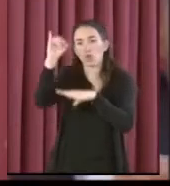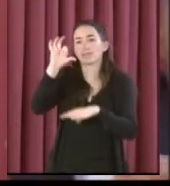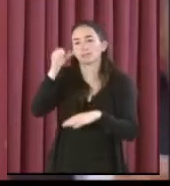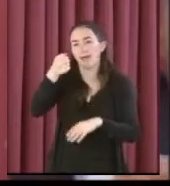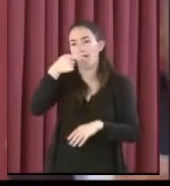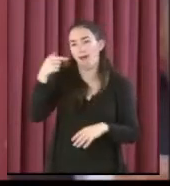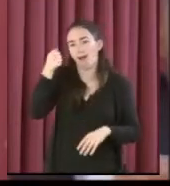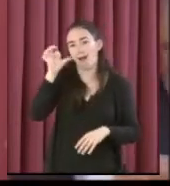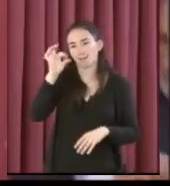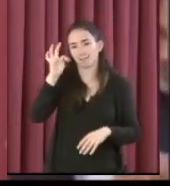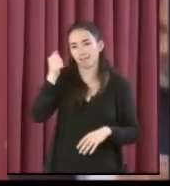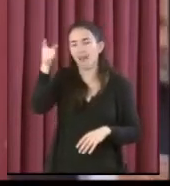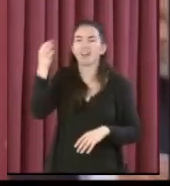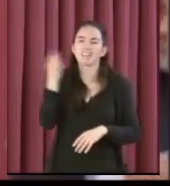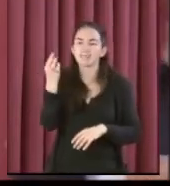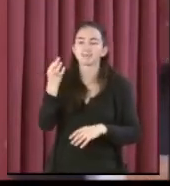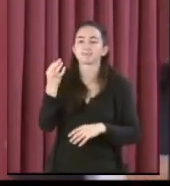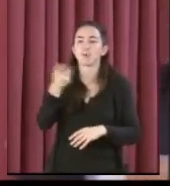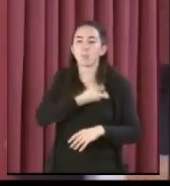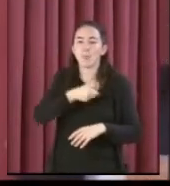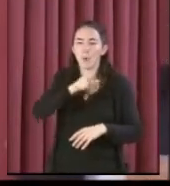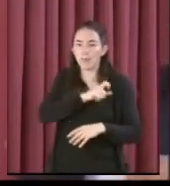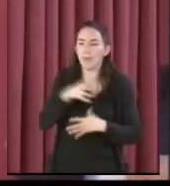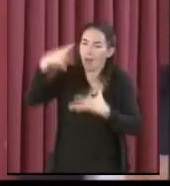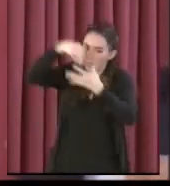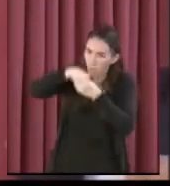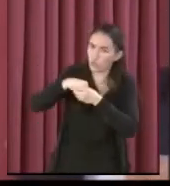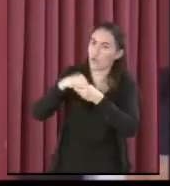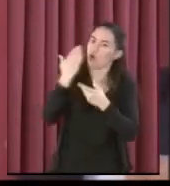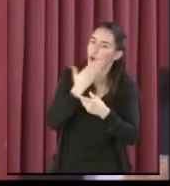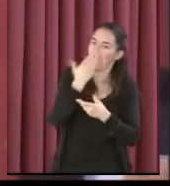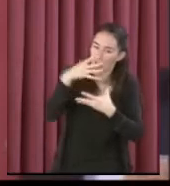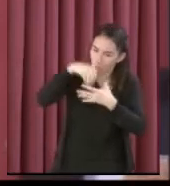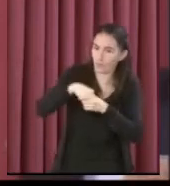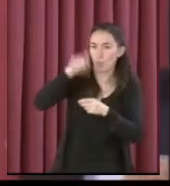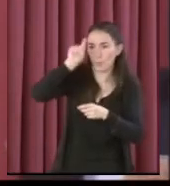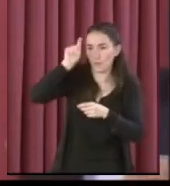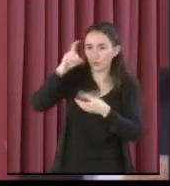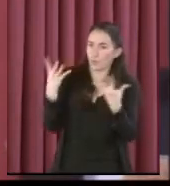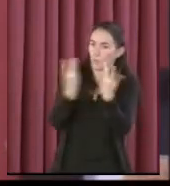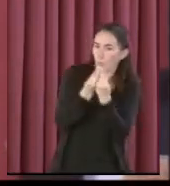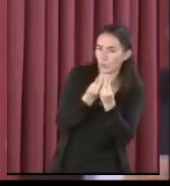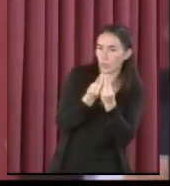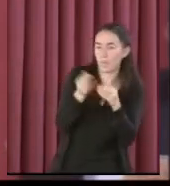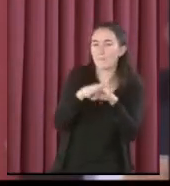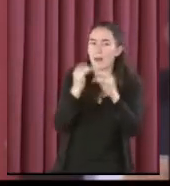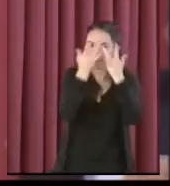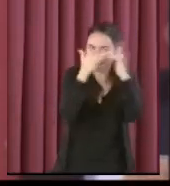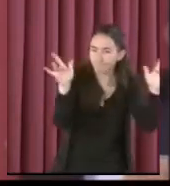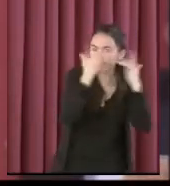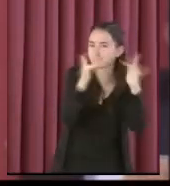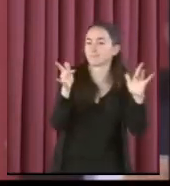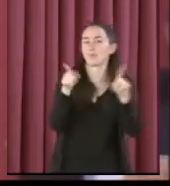piloto, consiste en la plena integración de un agente en la comunidad educativa del centro, con el objetivo específico de sensibilizar,